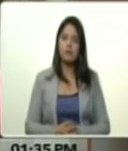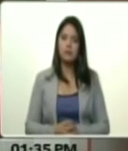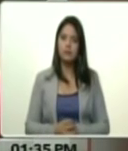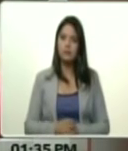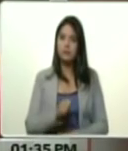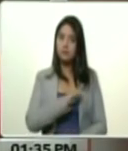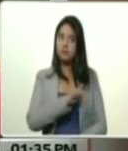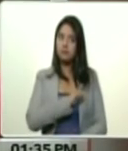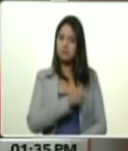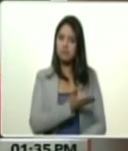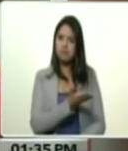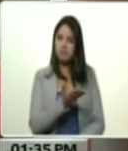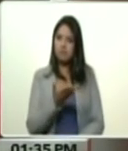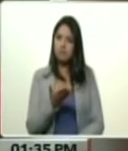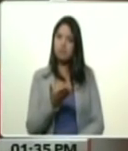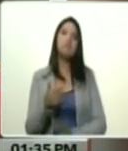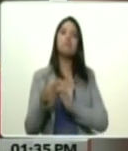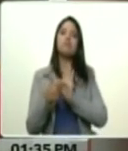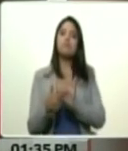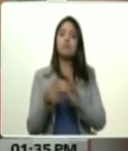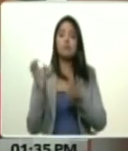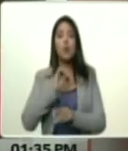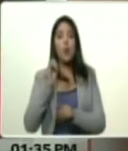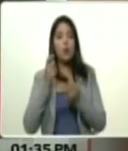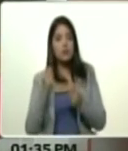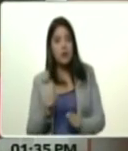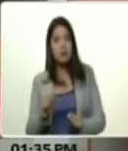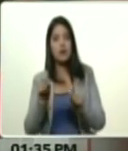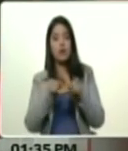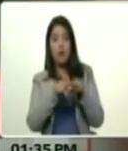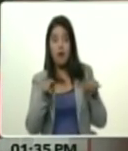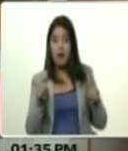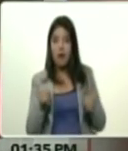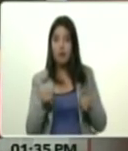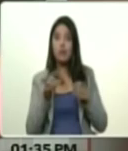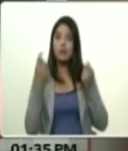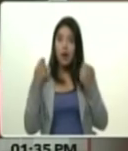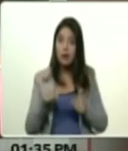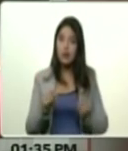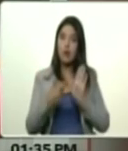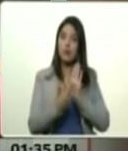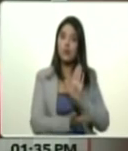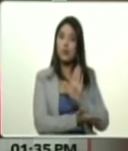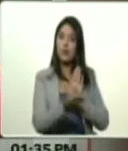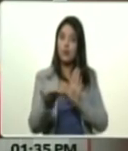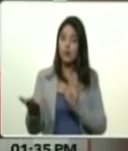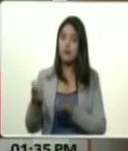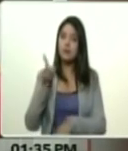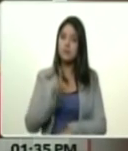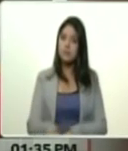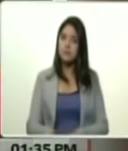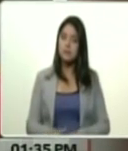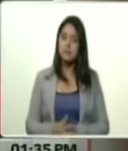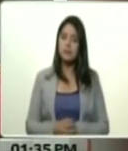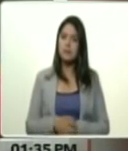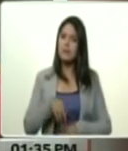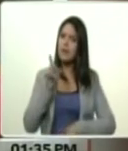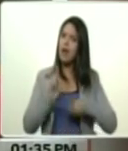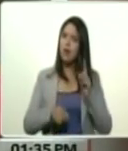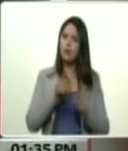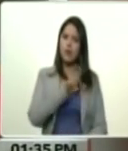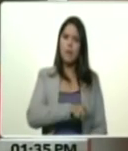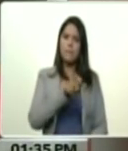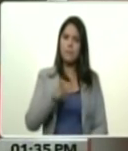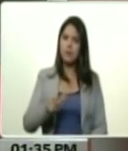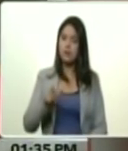temeraria presentaron o pretendieron ellos transmitir, incluso a algunas personas en el